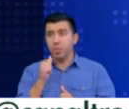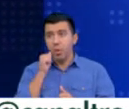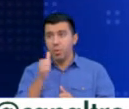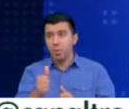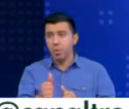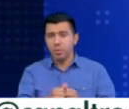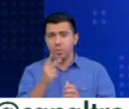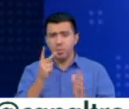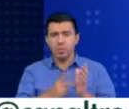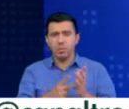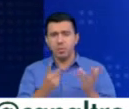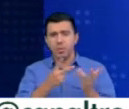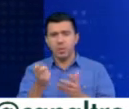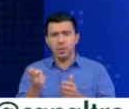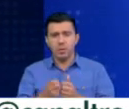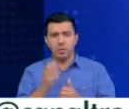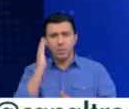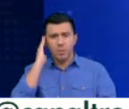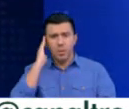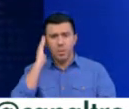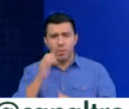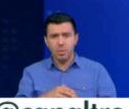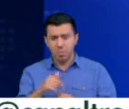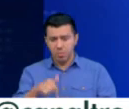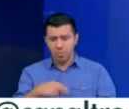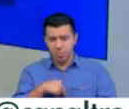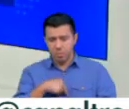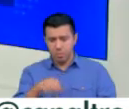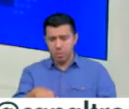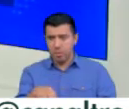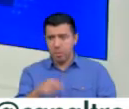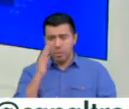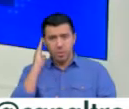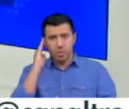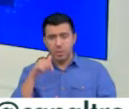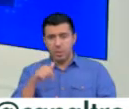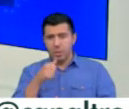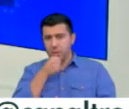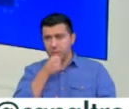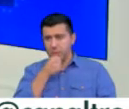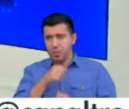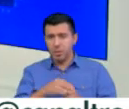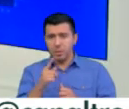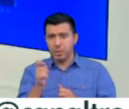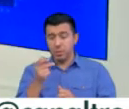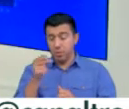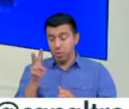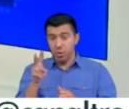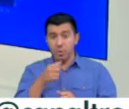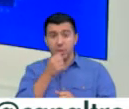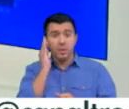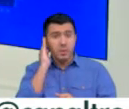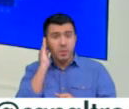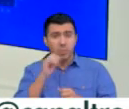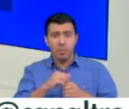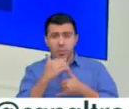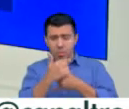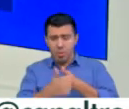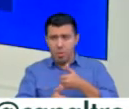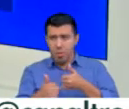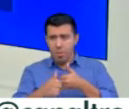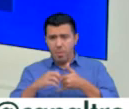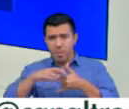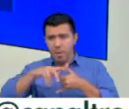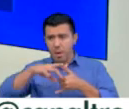son robados, es decir, mientras estamos en el noticiero, 112 celulares son robados en Colombia, pero también hay otras cifras